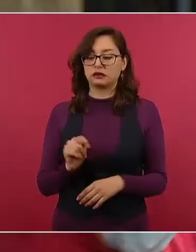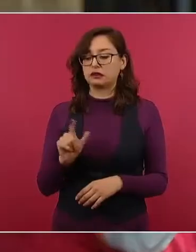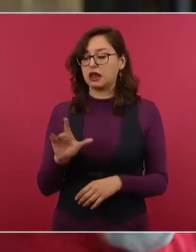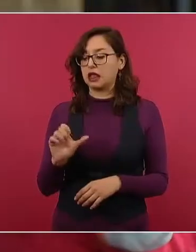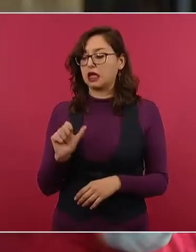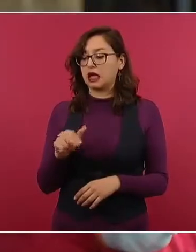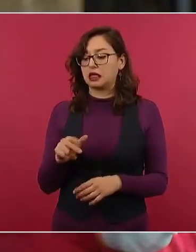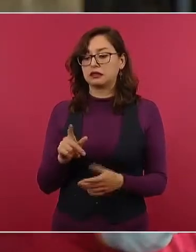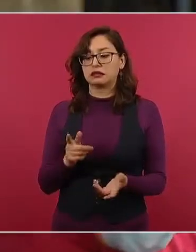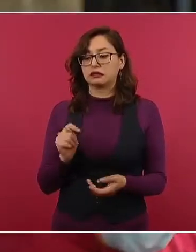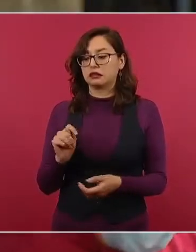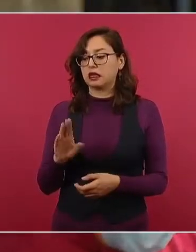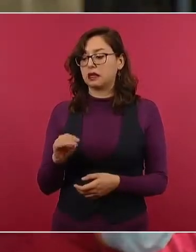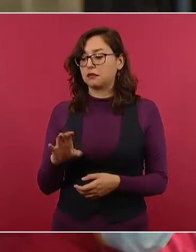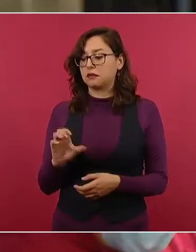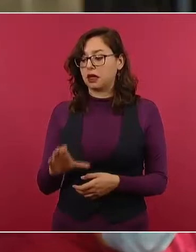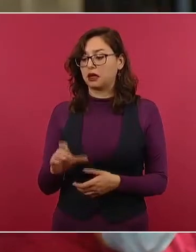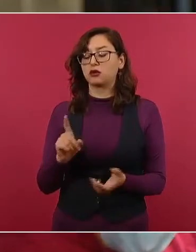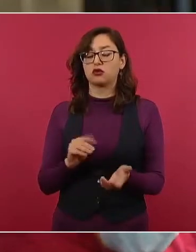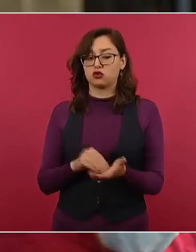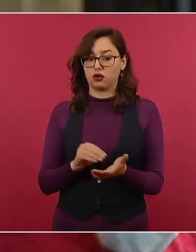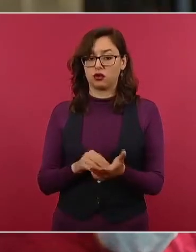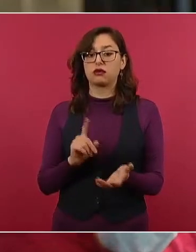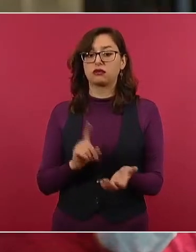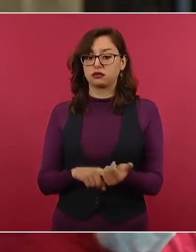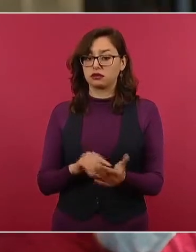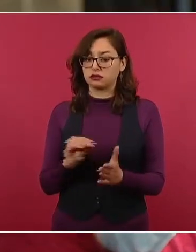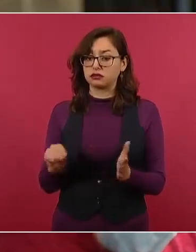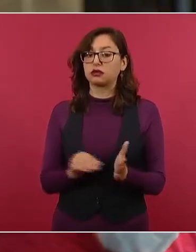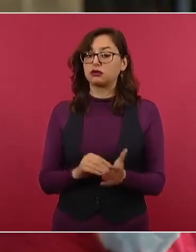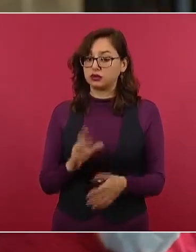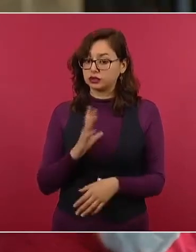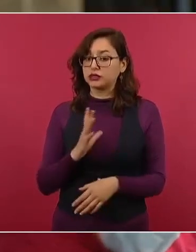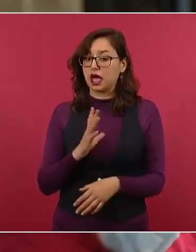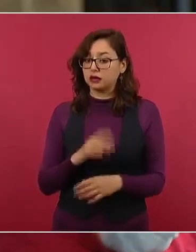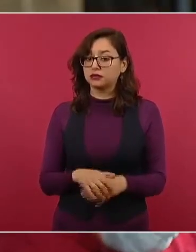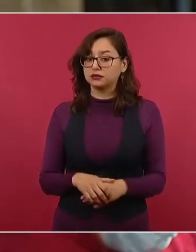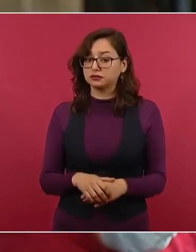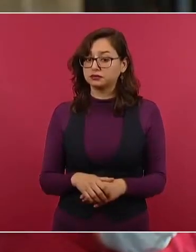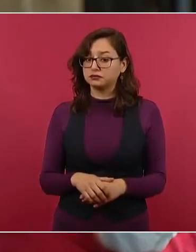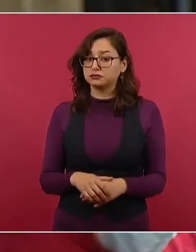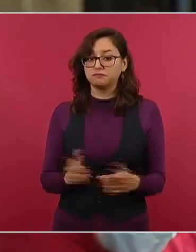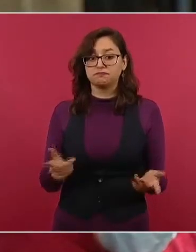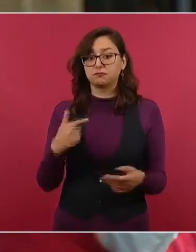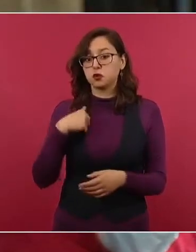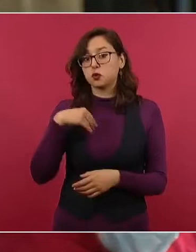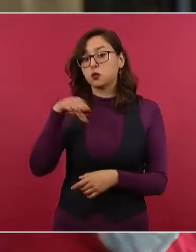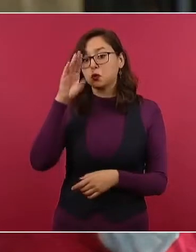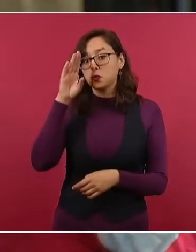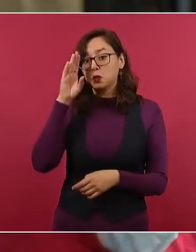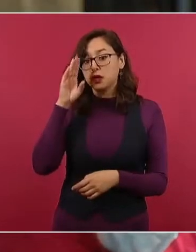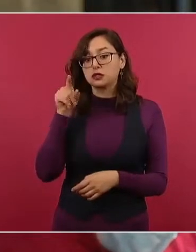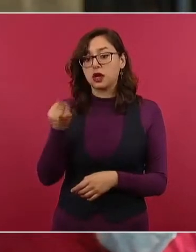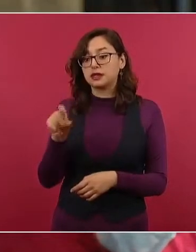que no me parece que estén bien consideradas, porque esa gente que estuvo frente al señor secretario de